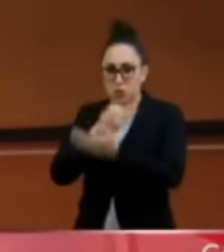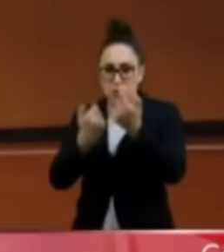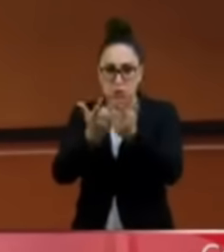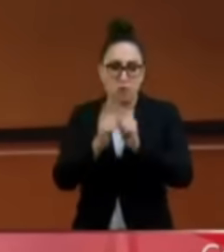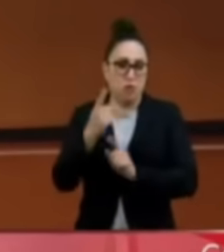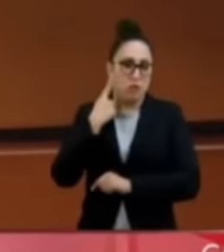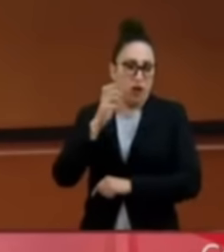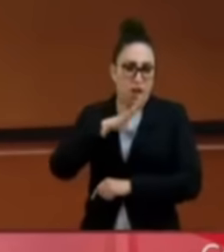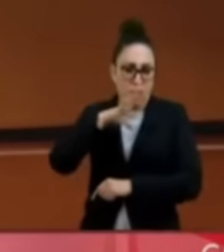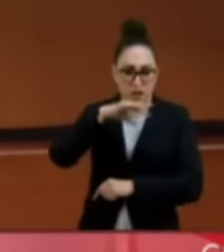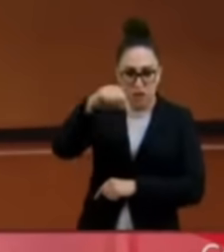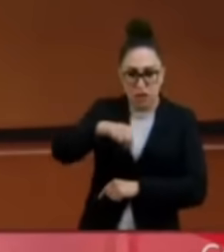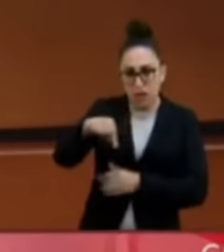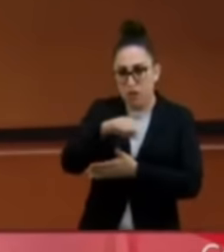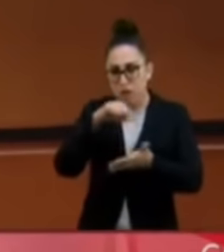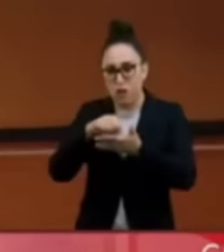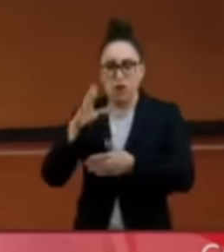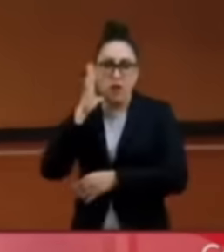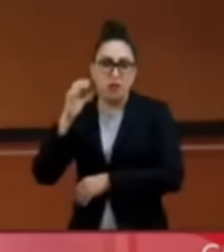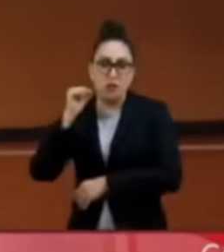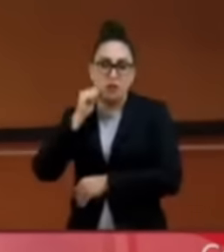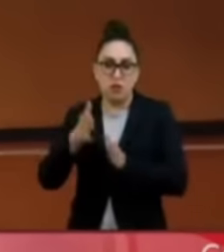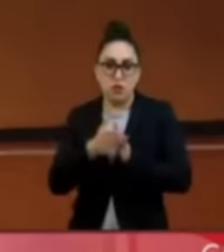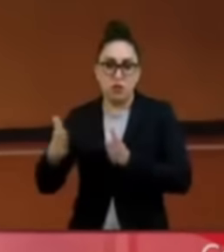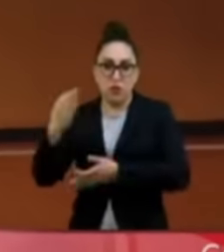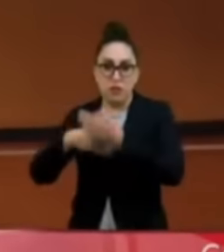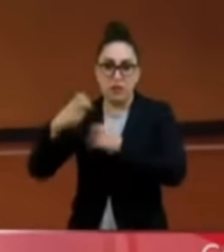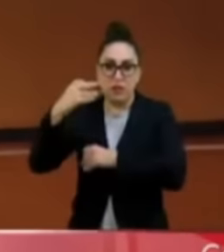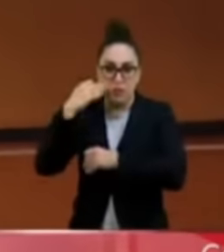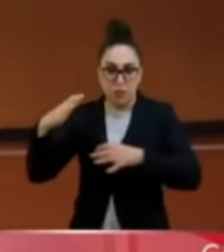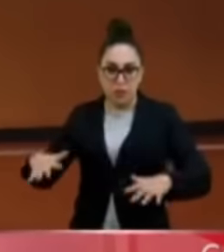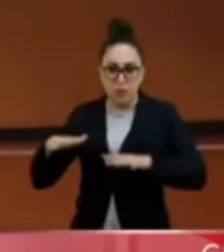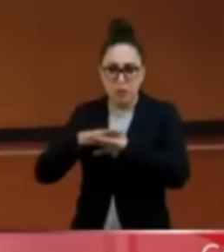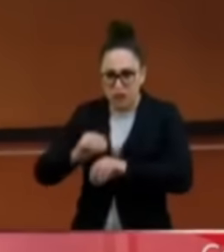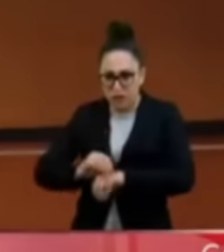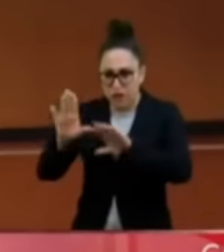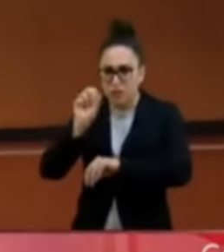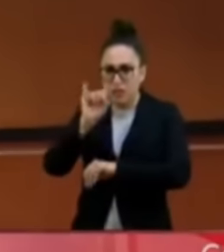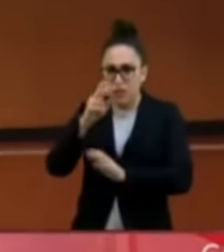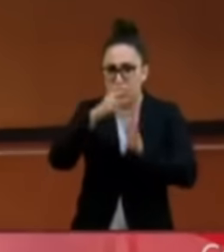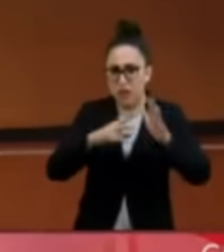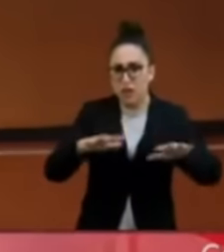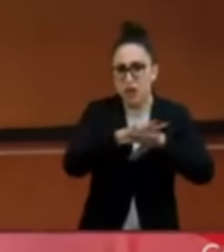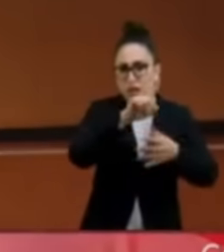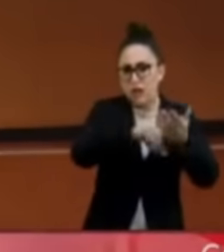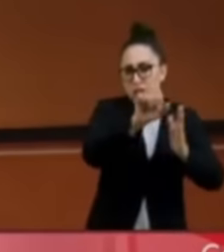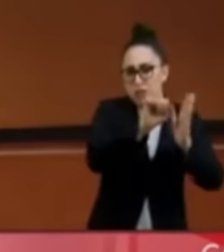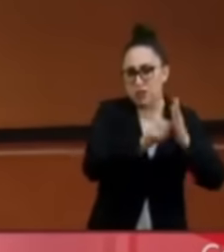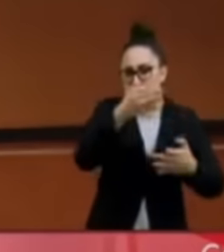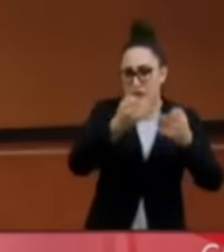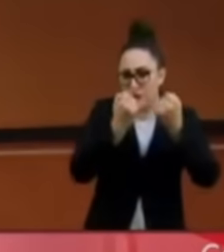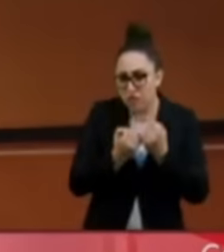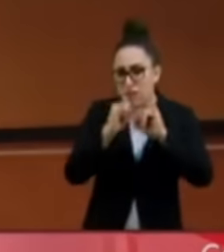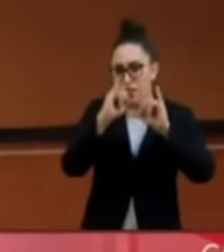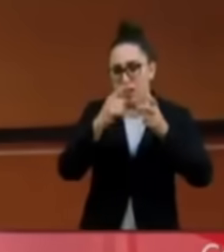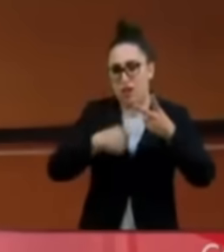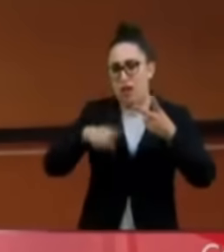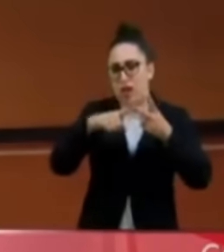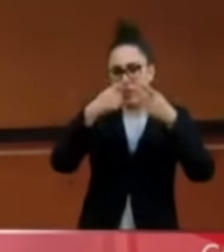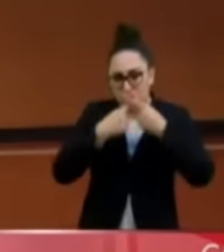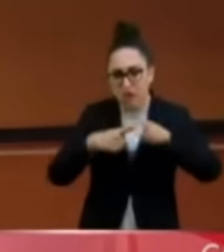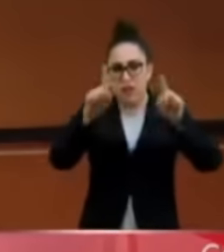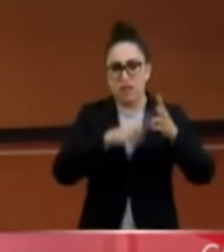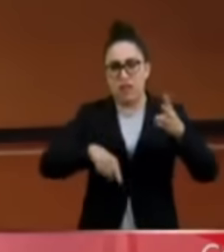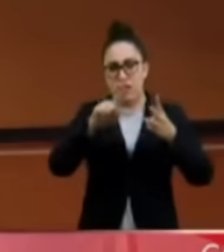este país. Un proceso de transformación que realmente nos llevara a formar un poder judicial distinto, autónomo,